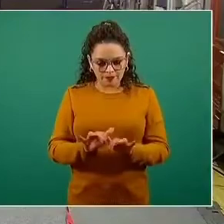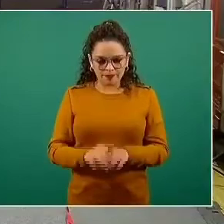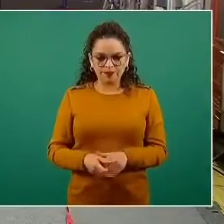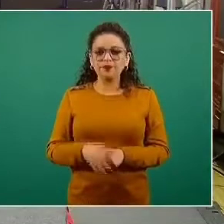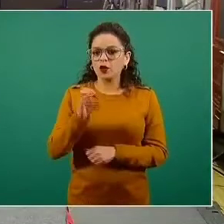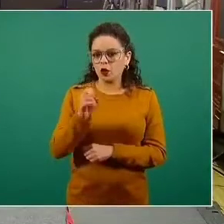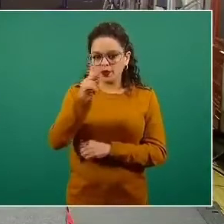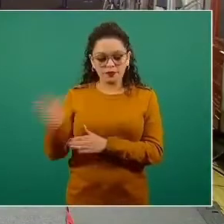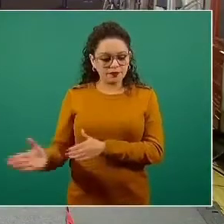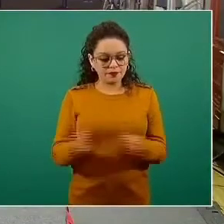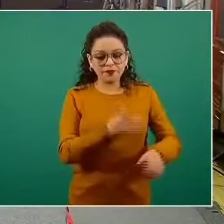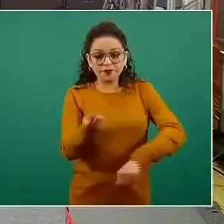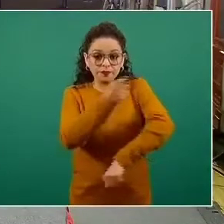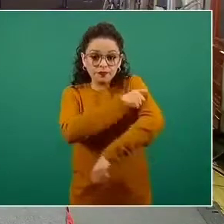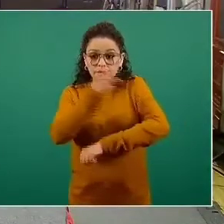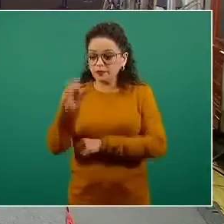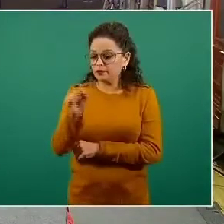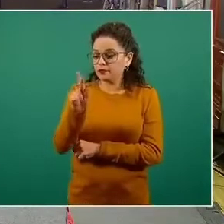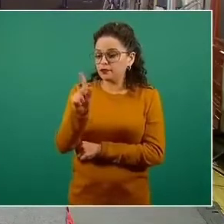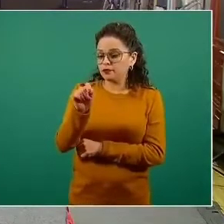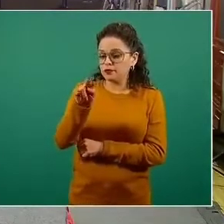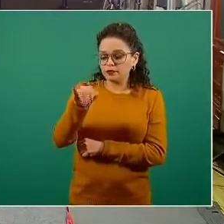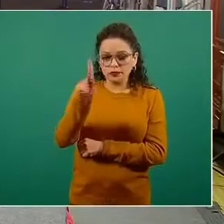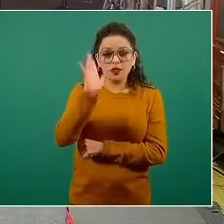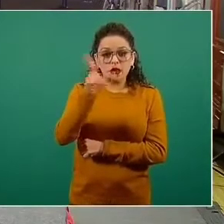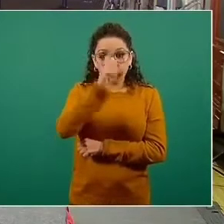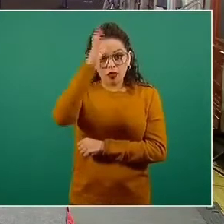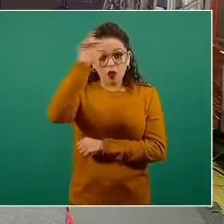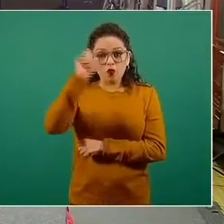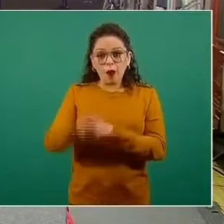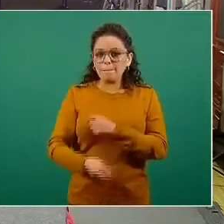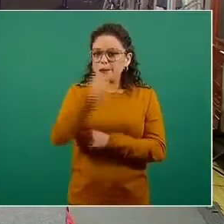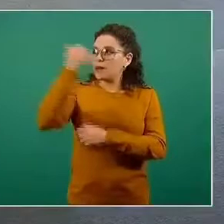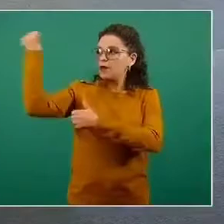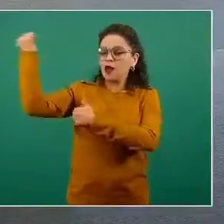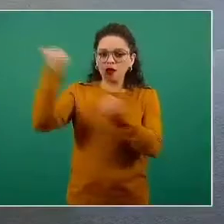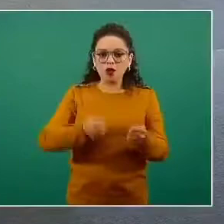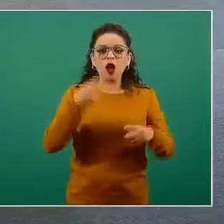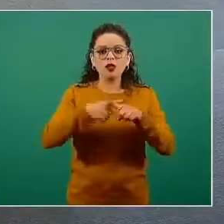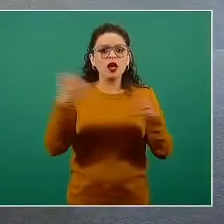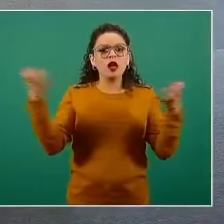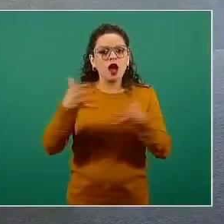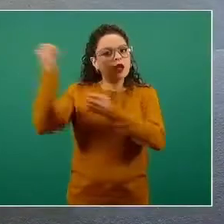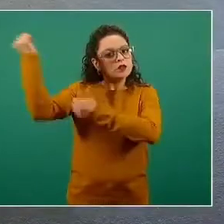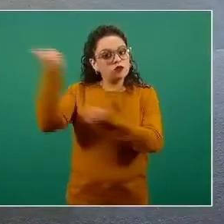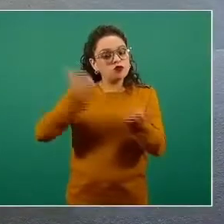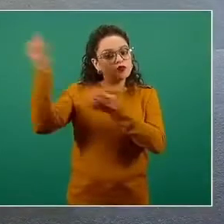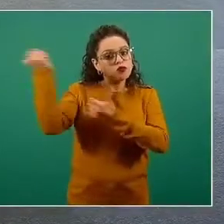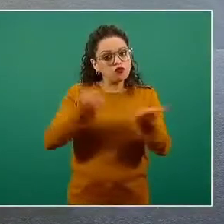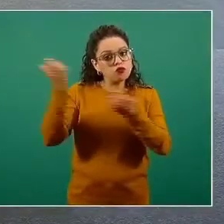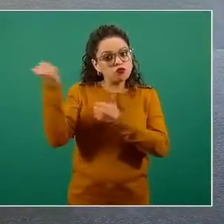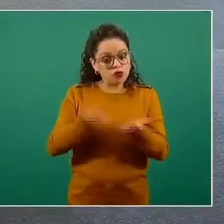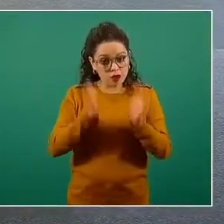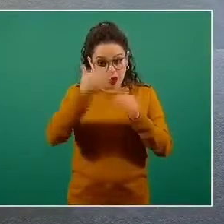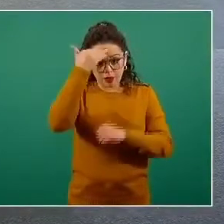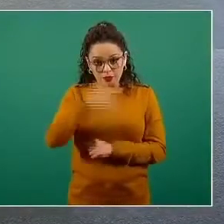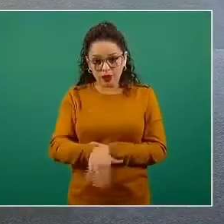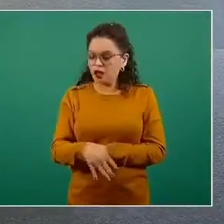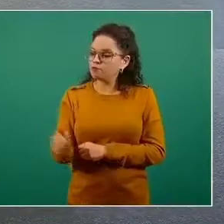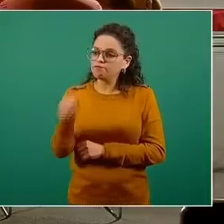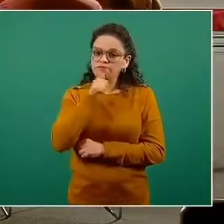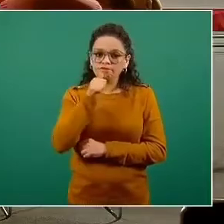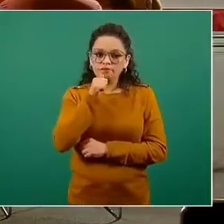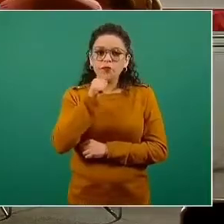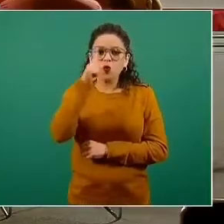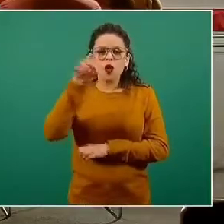si ya acordaron cuándo podría llegar el primer cargamento y quién se va a encargar del traslado. Todavía no, ya sabemos quién se va a encargar del traslado y va a